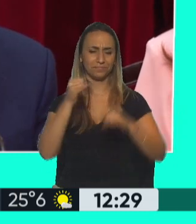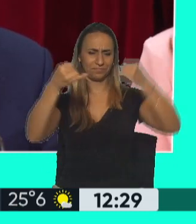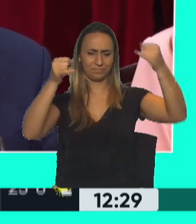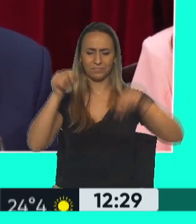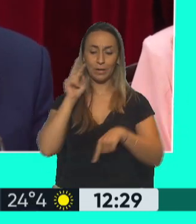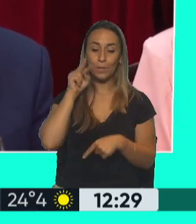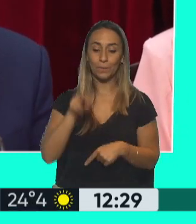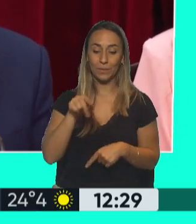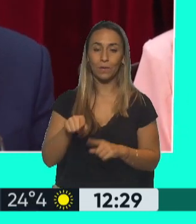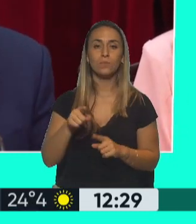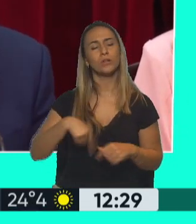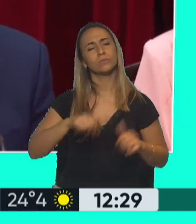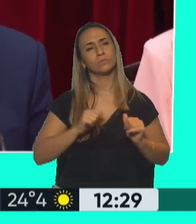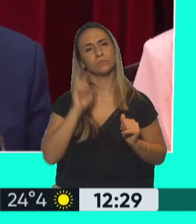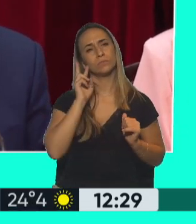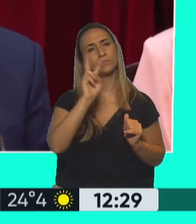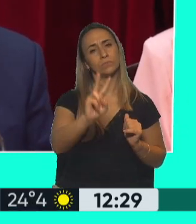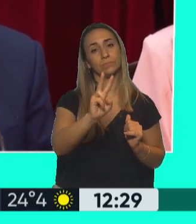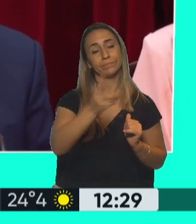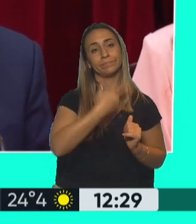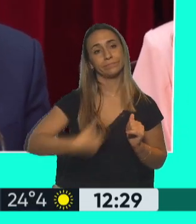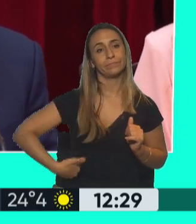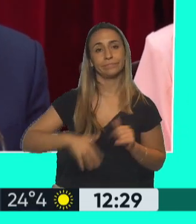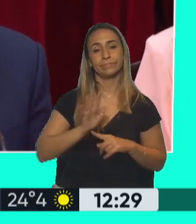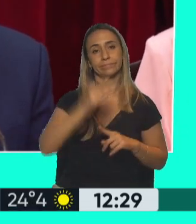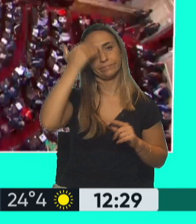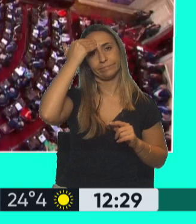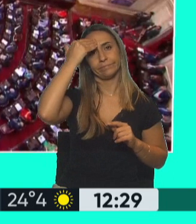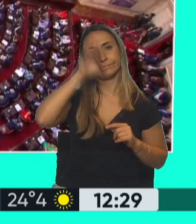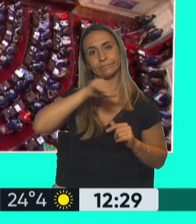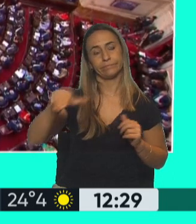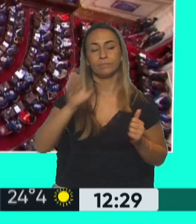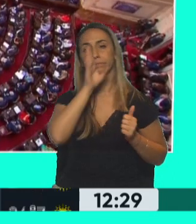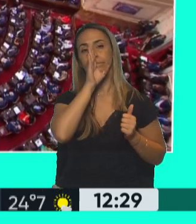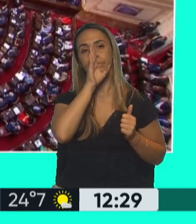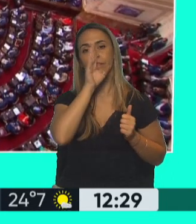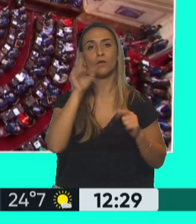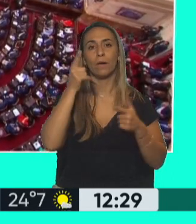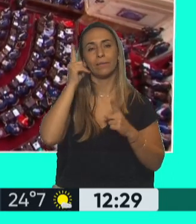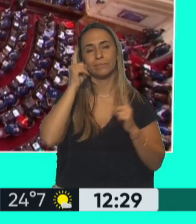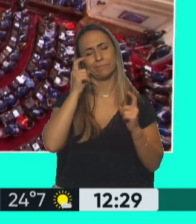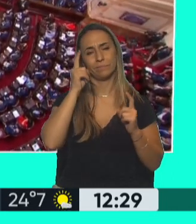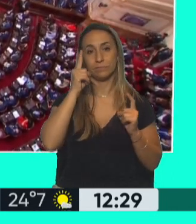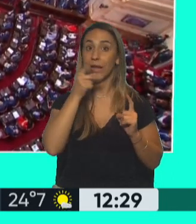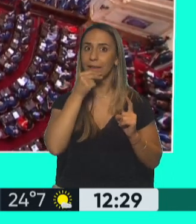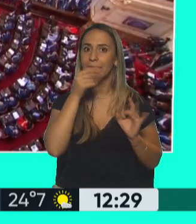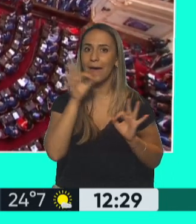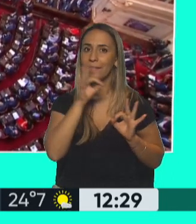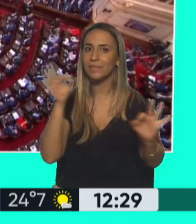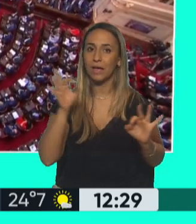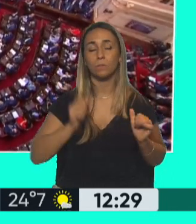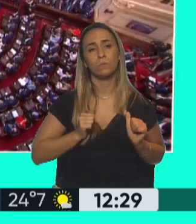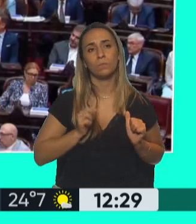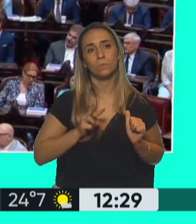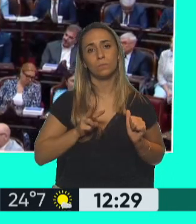jefe de Estado, mirando hacia la nada, inmutables, en ningún momento un gesto, que fueron además nada. los 2 jueces